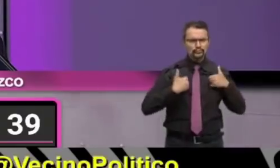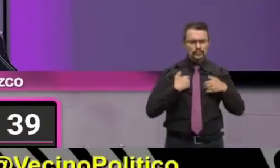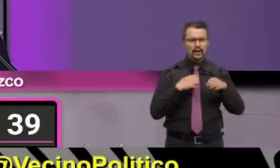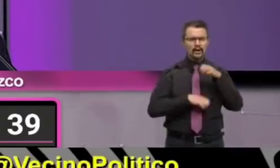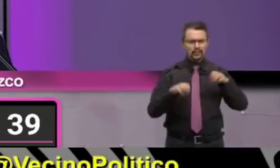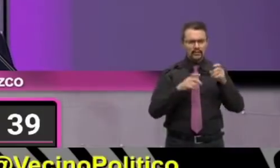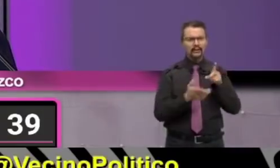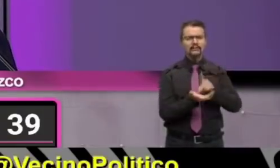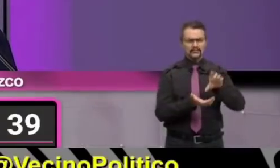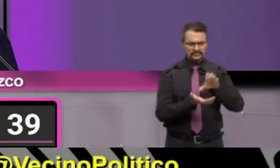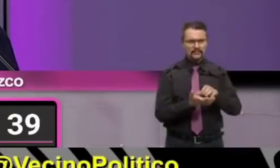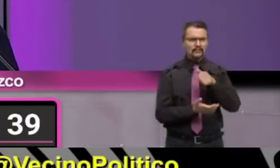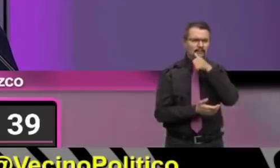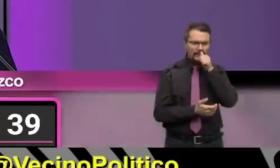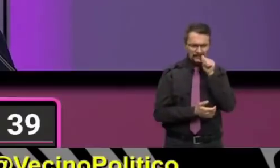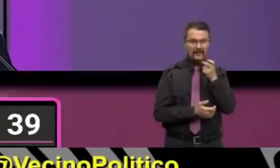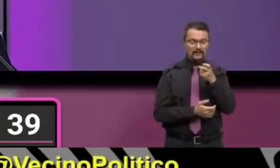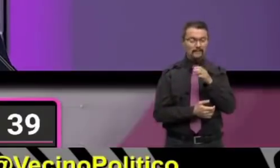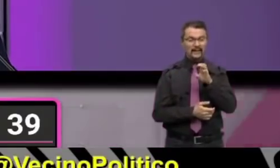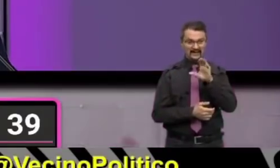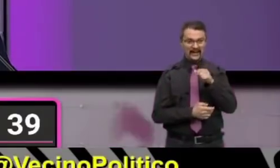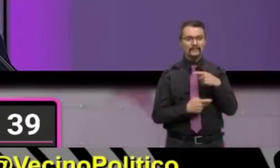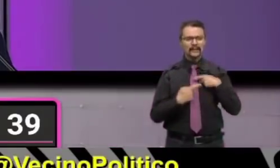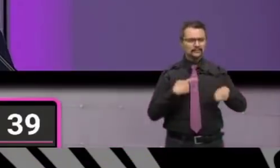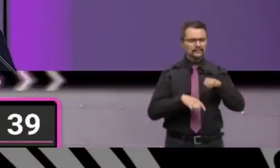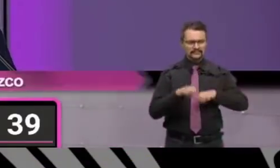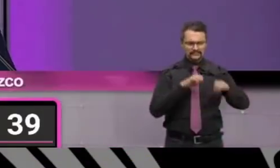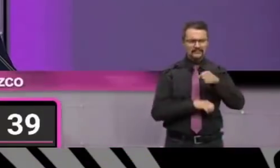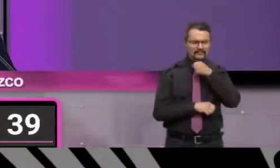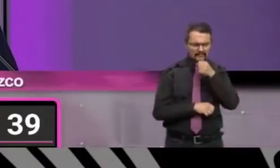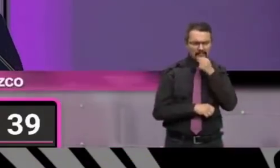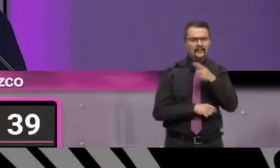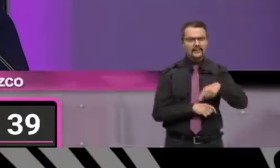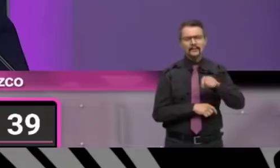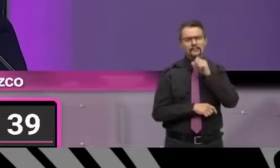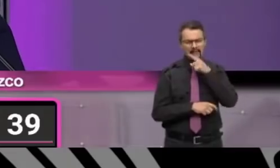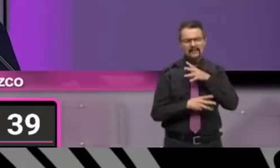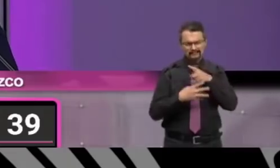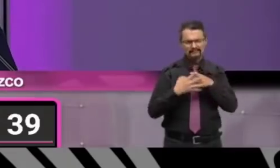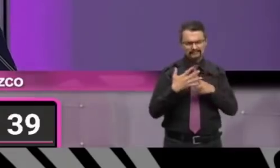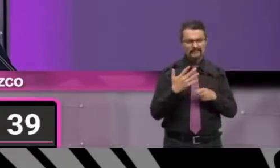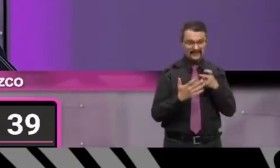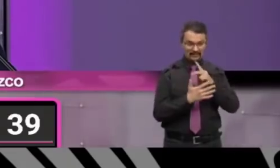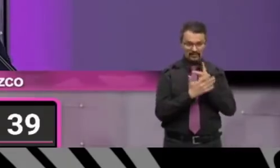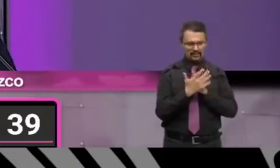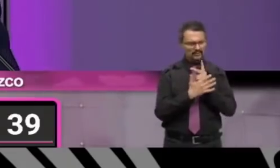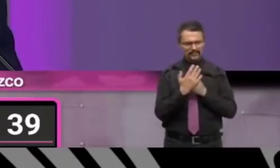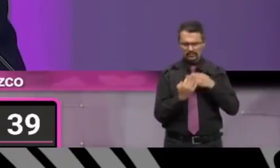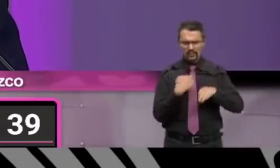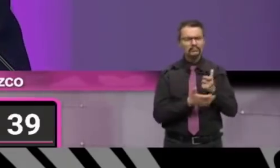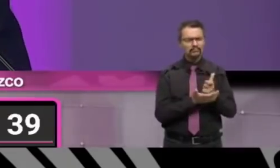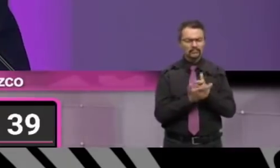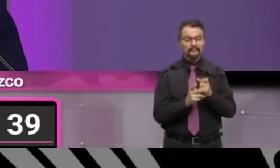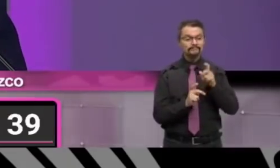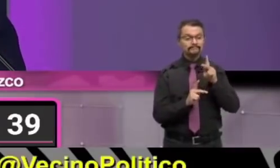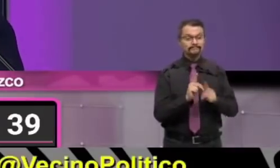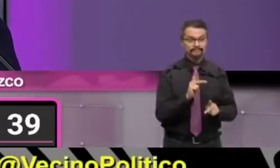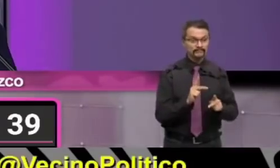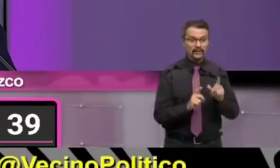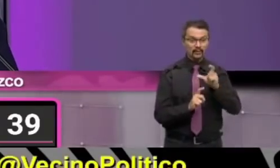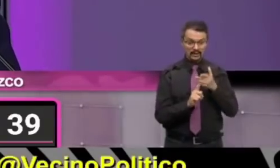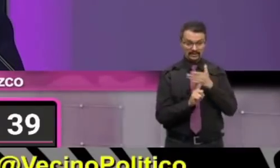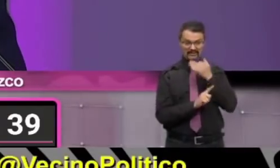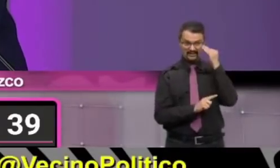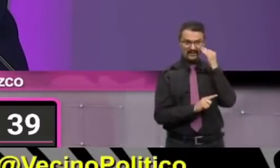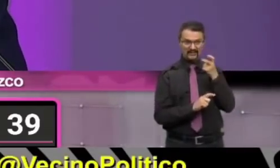Benito Juárez, la beca para las personas adultas mayores, y si bien es cierto hubo interrupciones, estas también se debieron a los periodos electorales, en que no se puede, desde